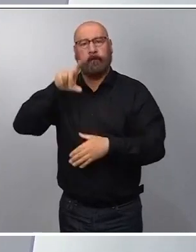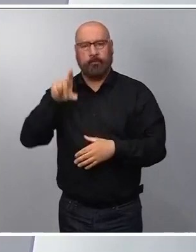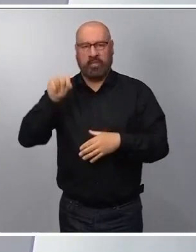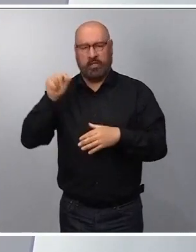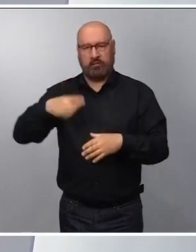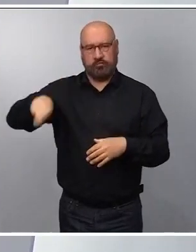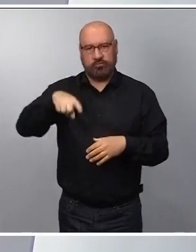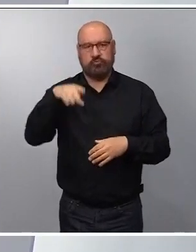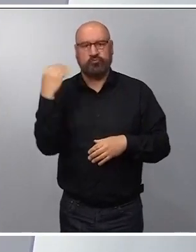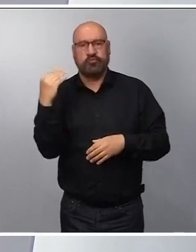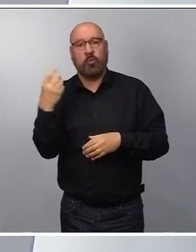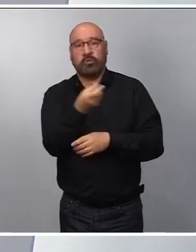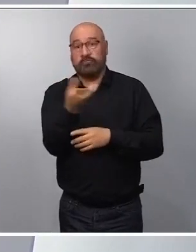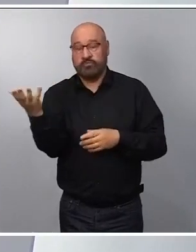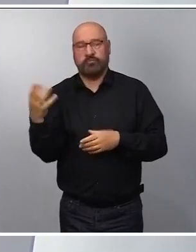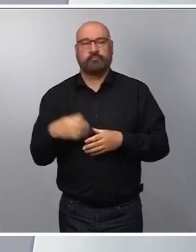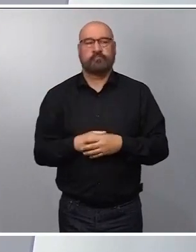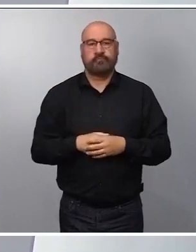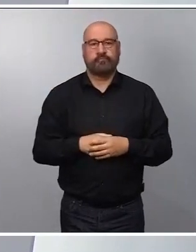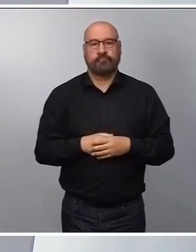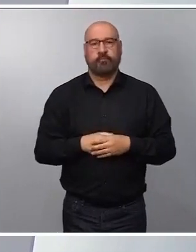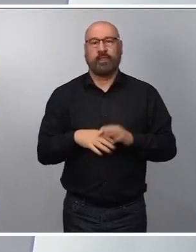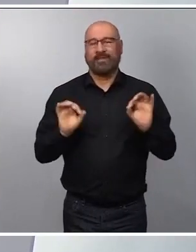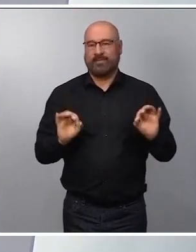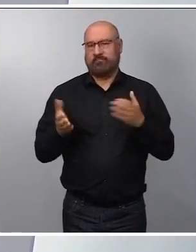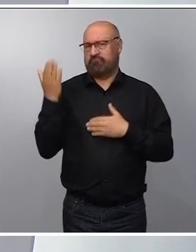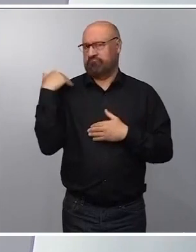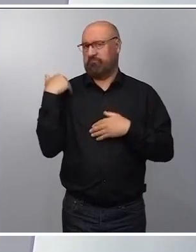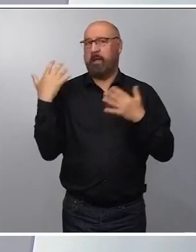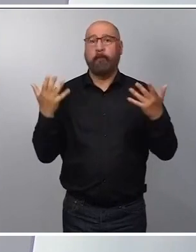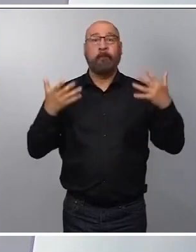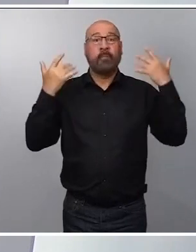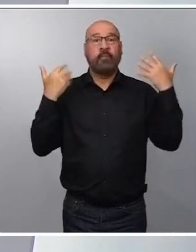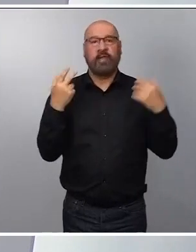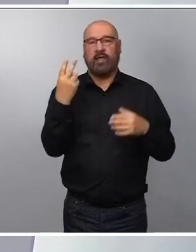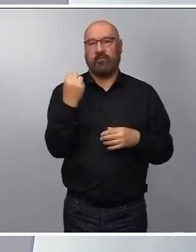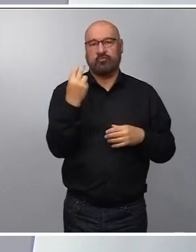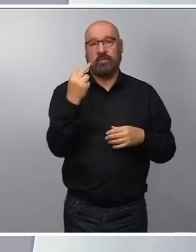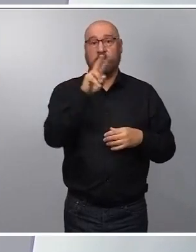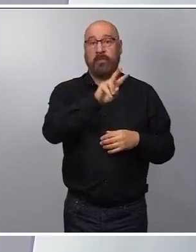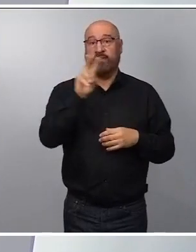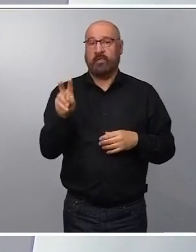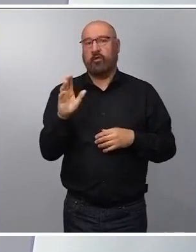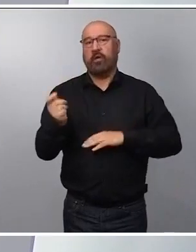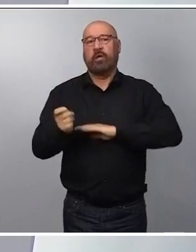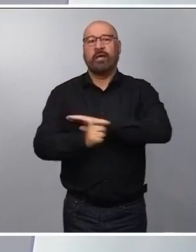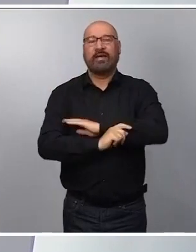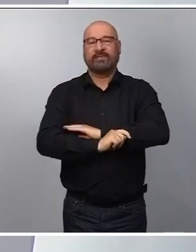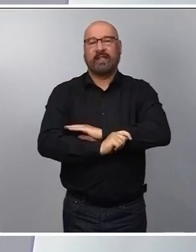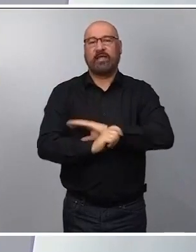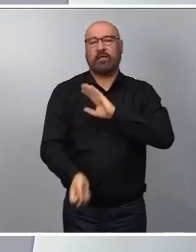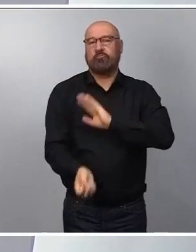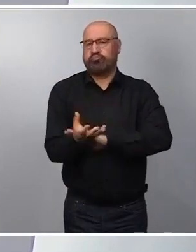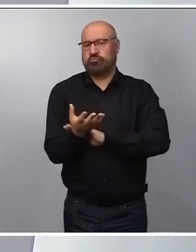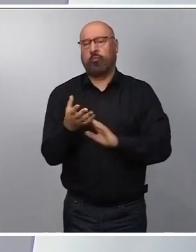Desde a incorporación de Sareb no perímetro público en primavera de 2022, hemos posto en marcha unha estrategia para racionalizar